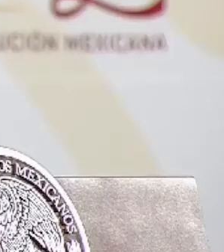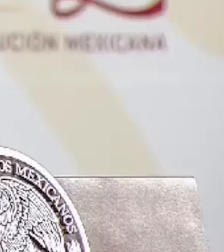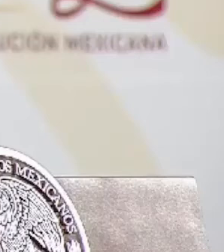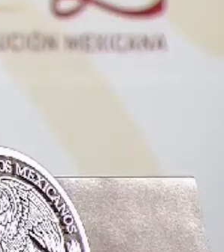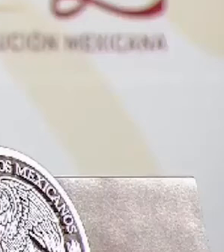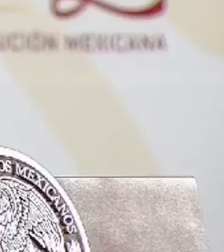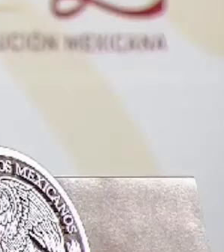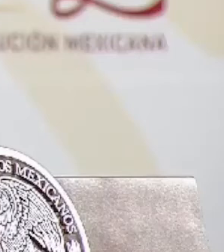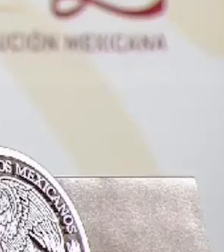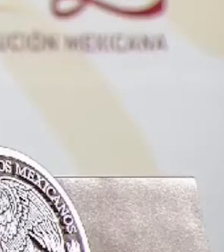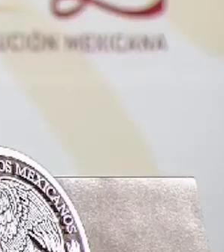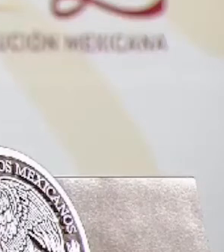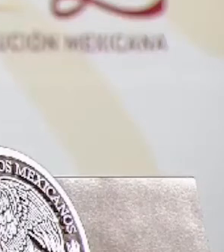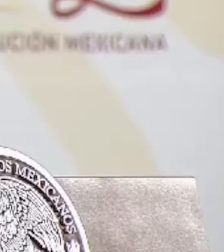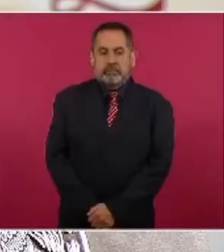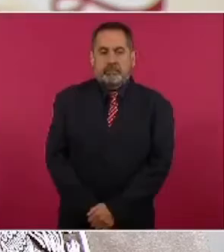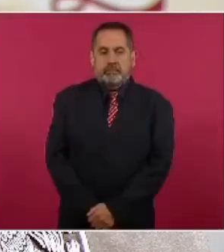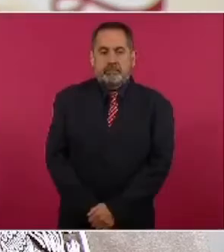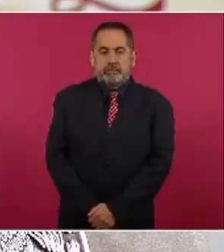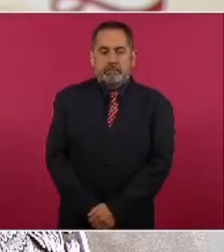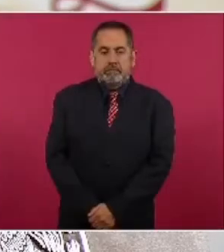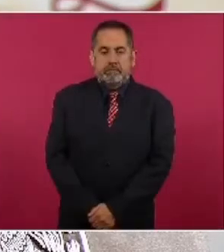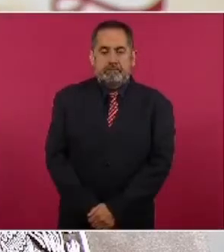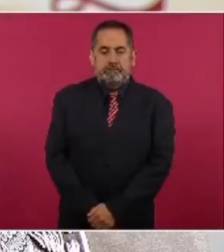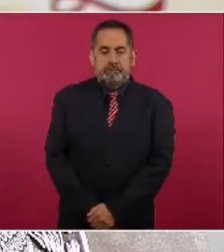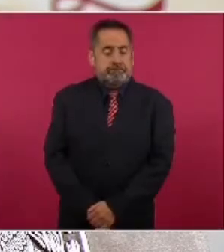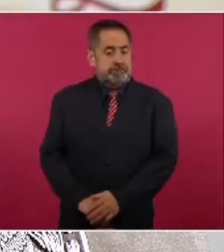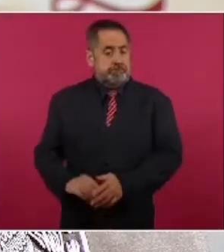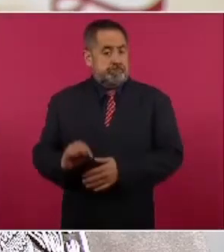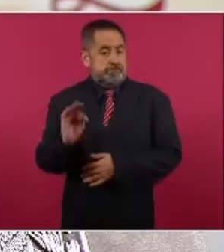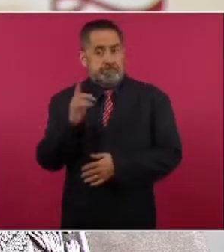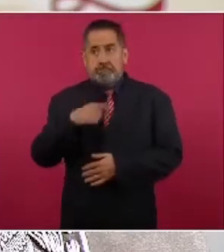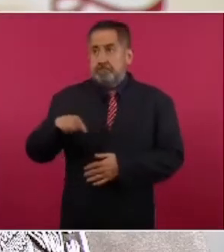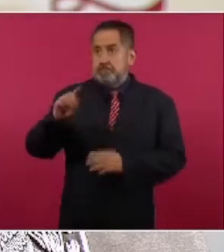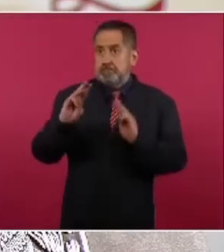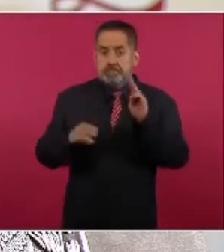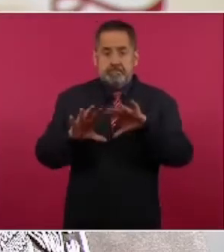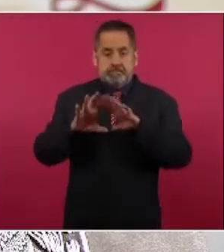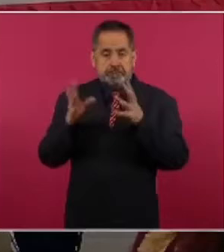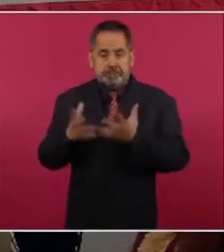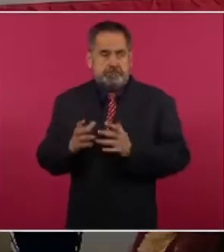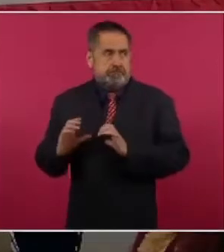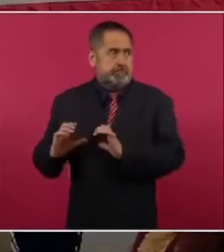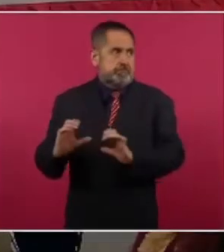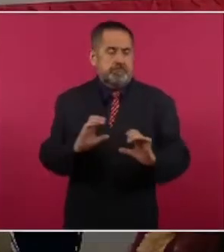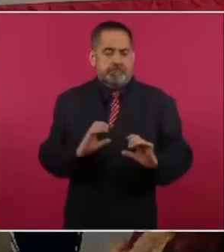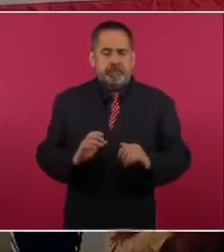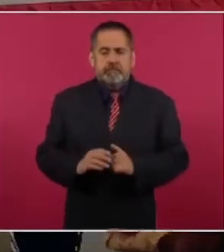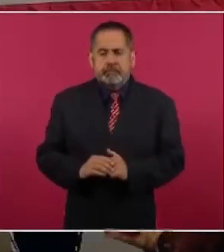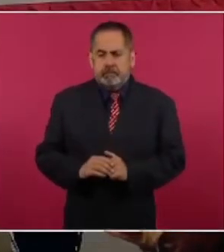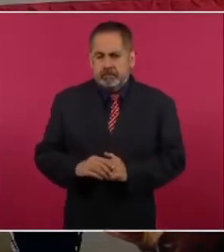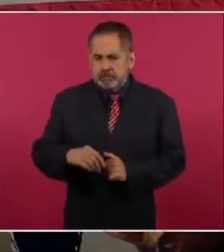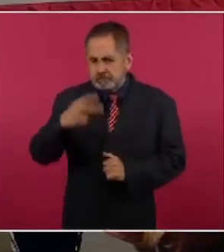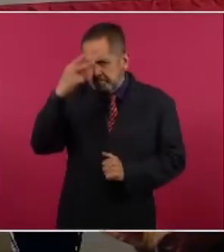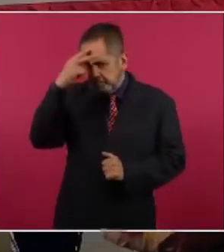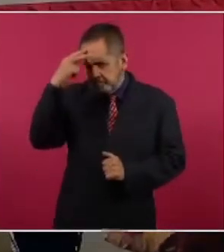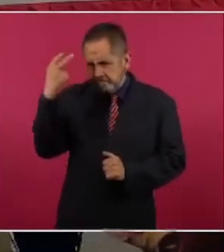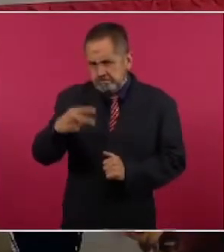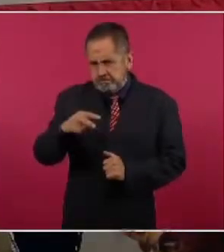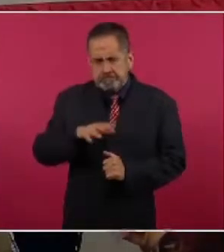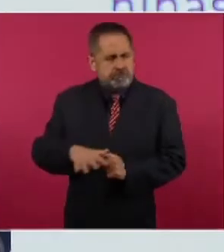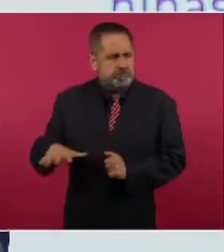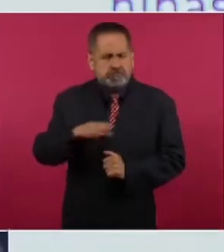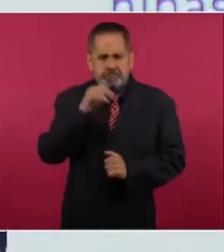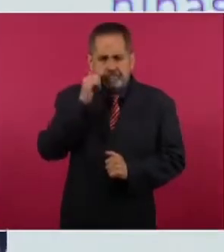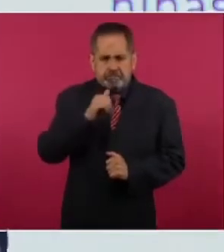tenemos que estar protegidas y protegidos en todos los lugares del mundo. En México hemos tenido siempre una buena cobertura y